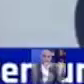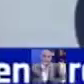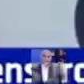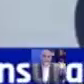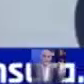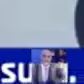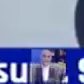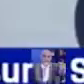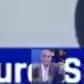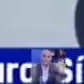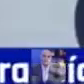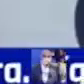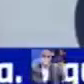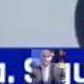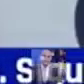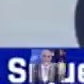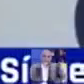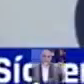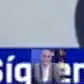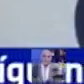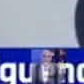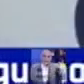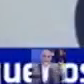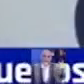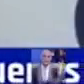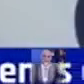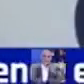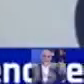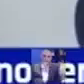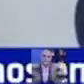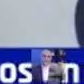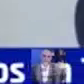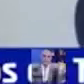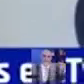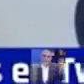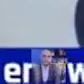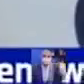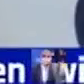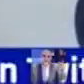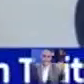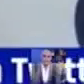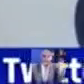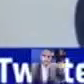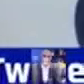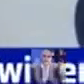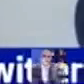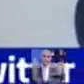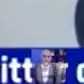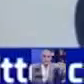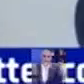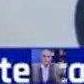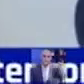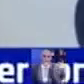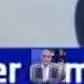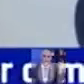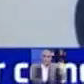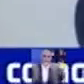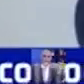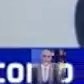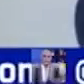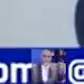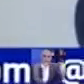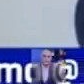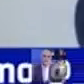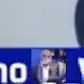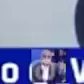que no está ahí para tomar una postura en beneficio de la población, de las mexicanas y de los mexicanos